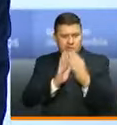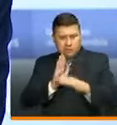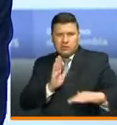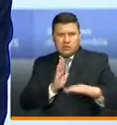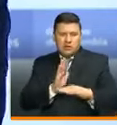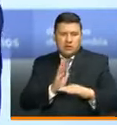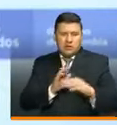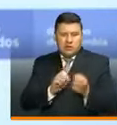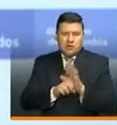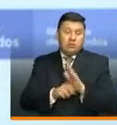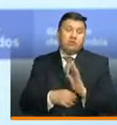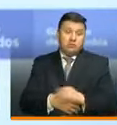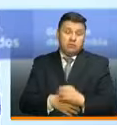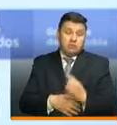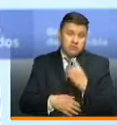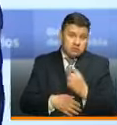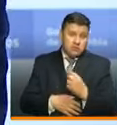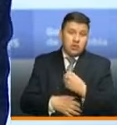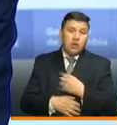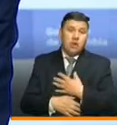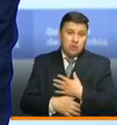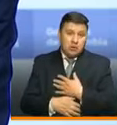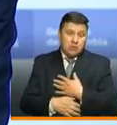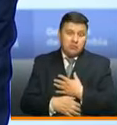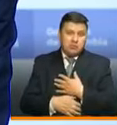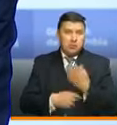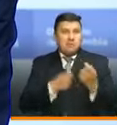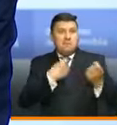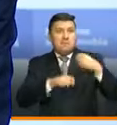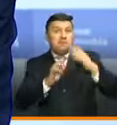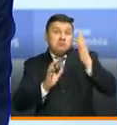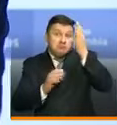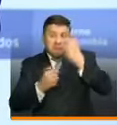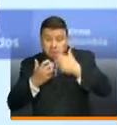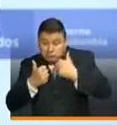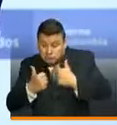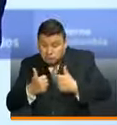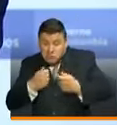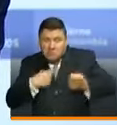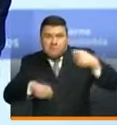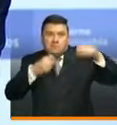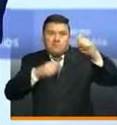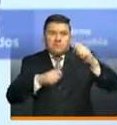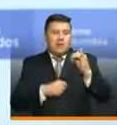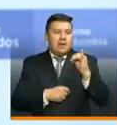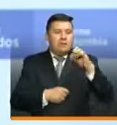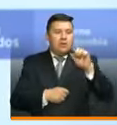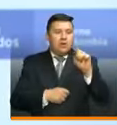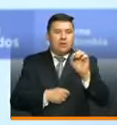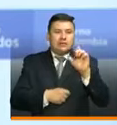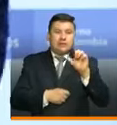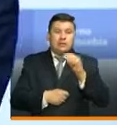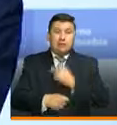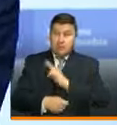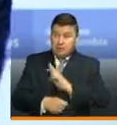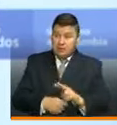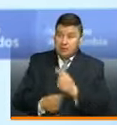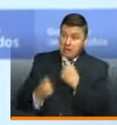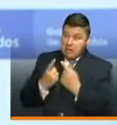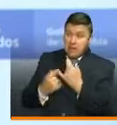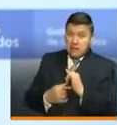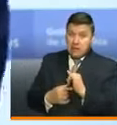este COVID. Luego ahí se abren oportunidades también de exportación. Y de la mano de Impulsa, y aquí lo hablamos con la vicepresidenta de la